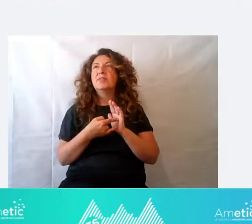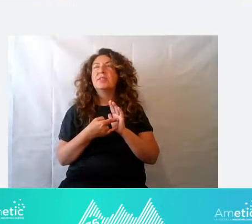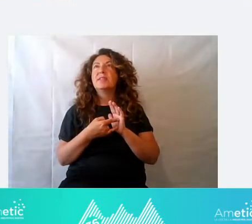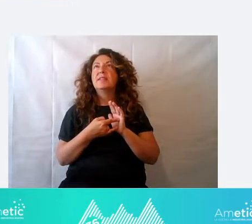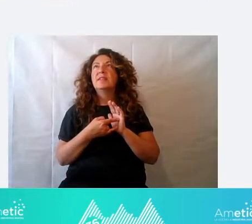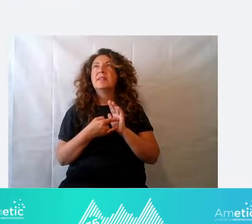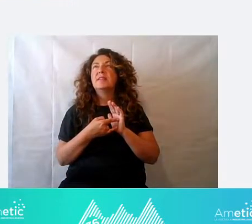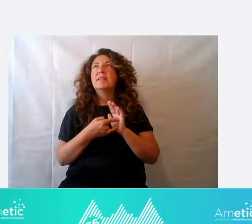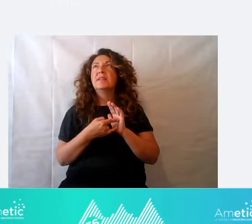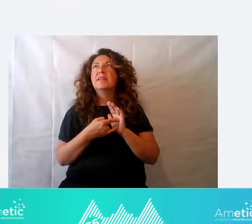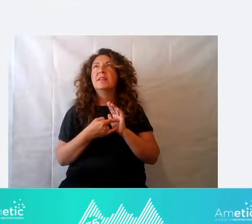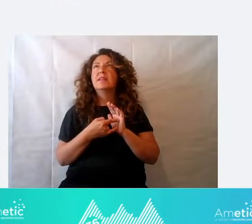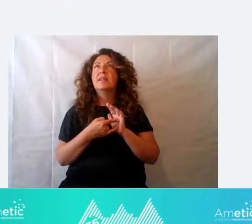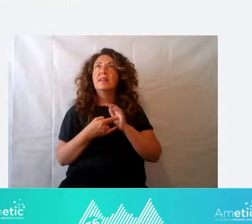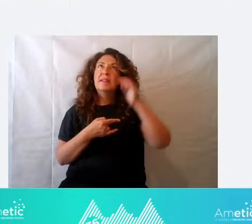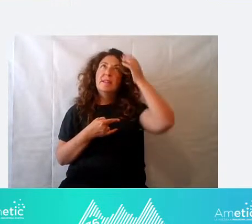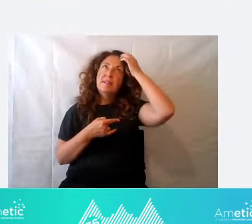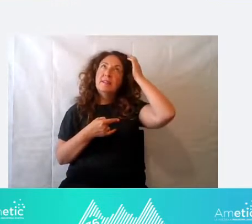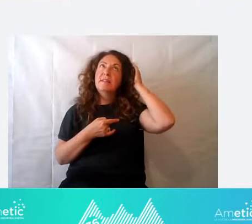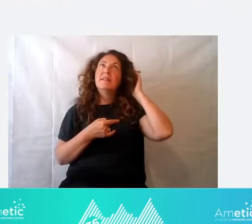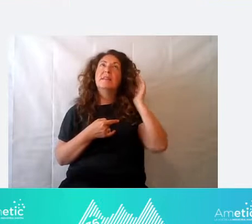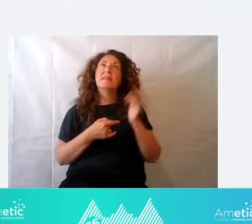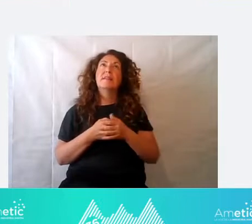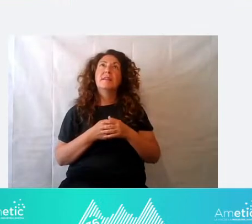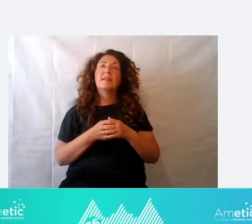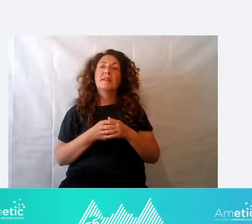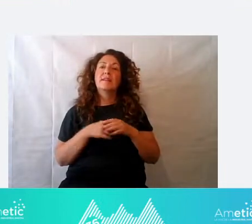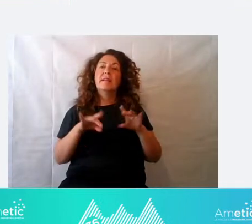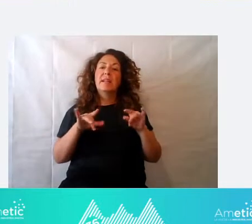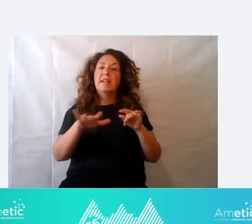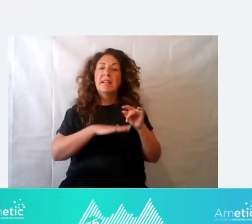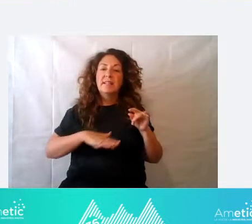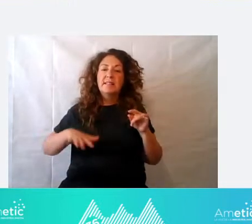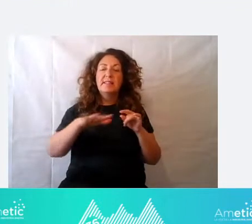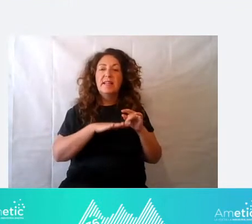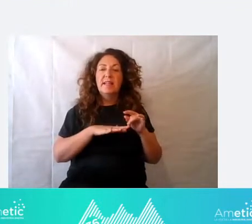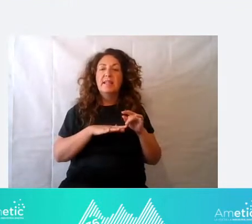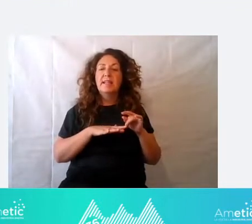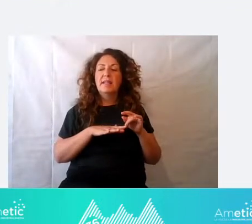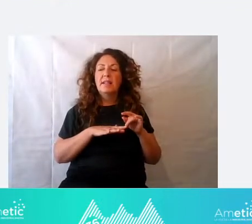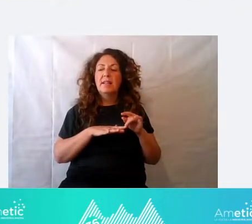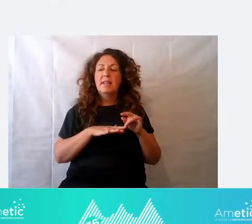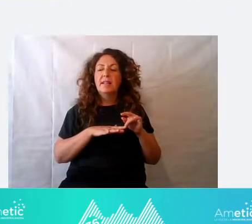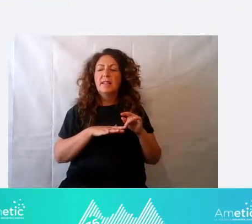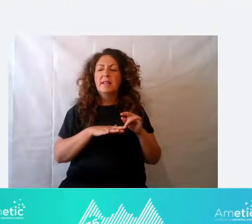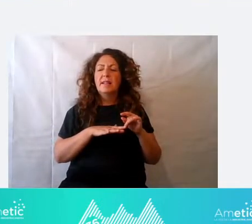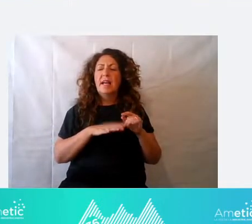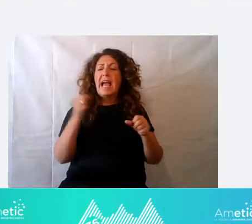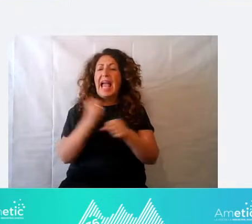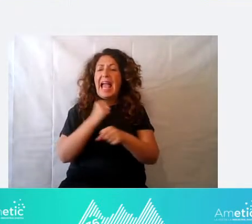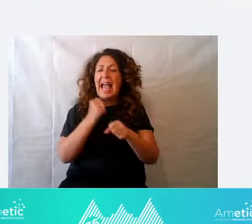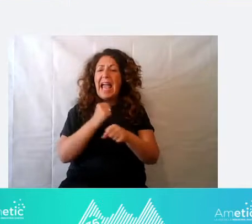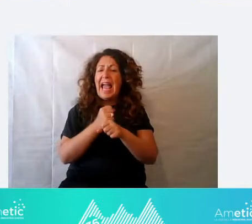también trabajamos muy de cerca en el territorio de la empleabilidad en el mundo de la